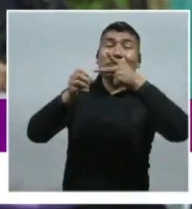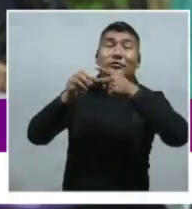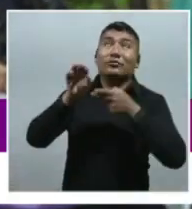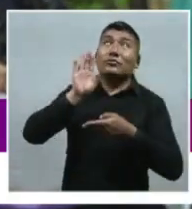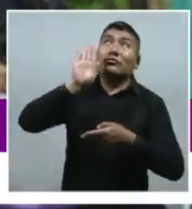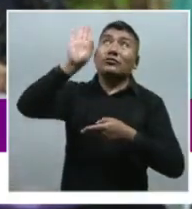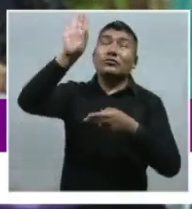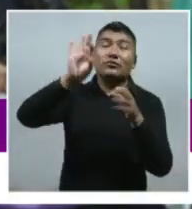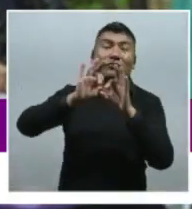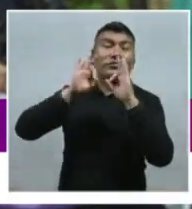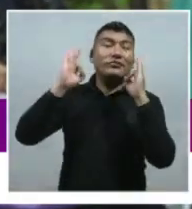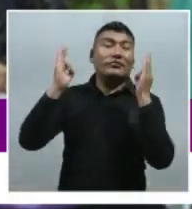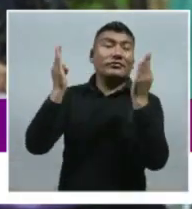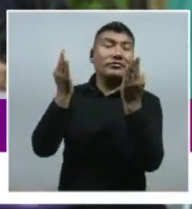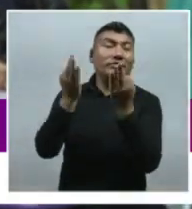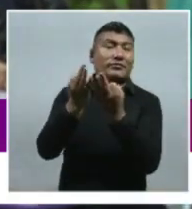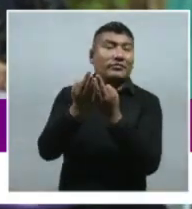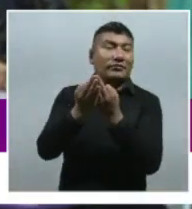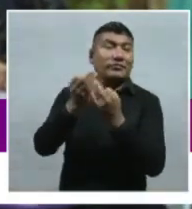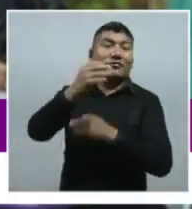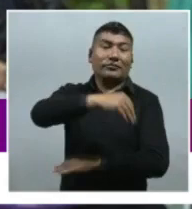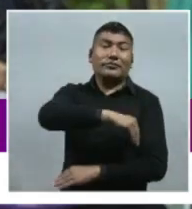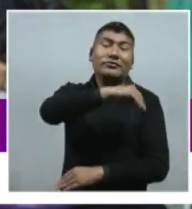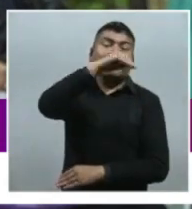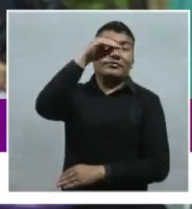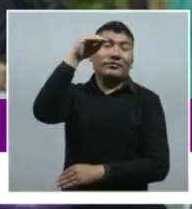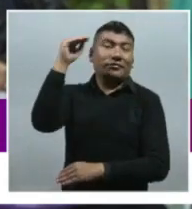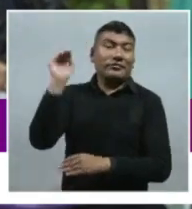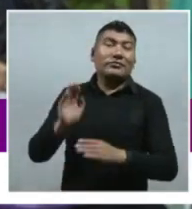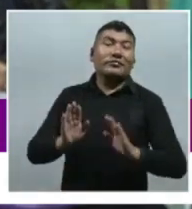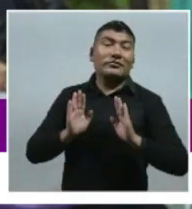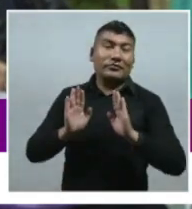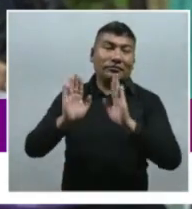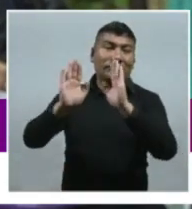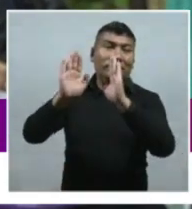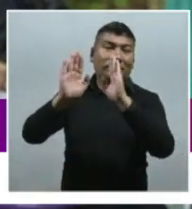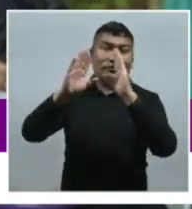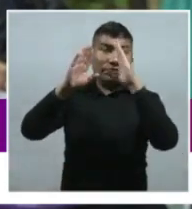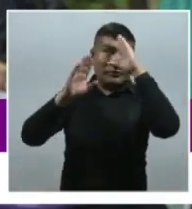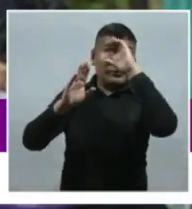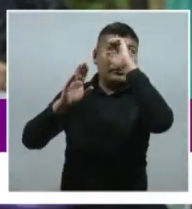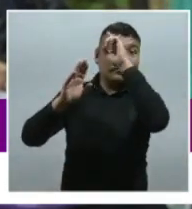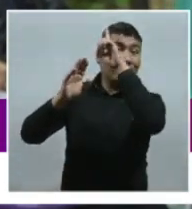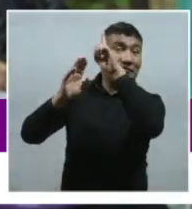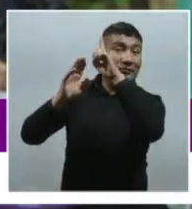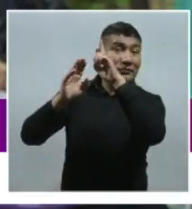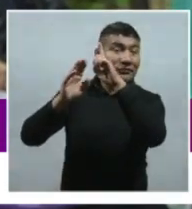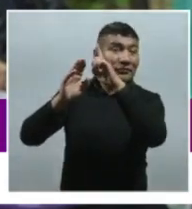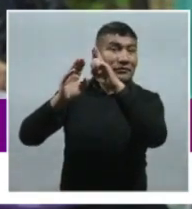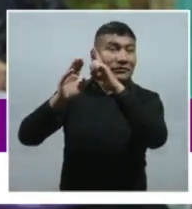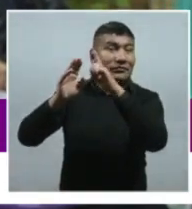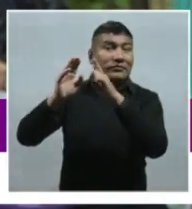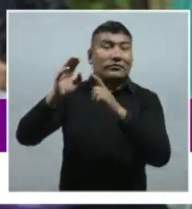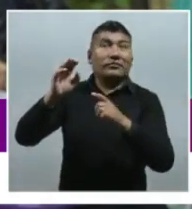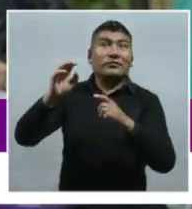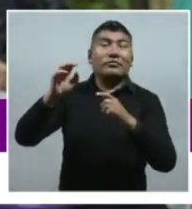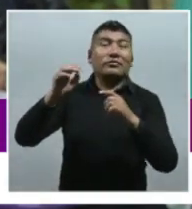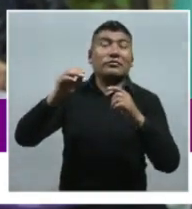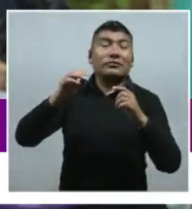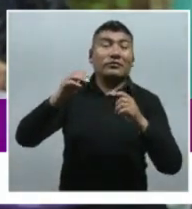de la filiación divina él ha tomado la condición humana